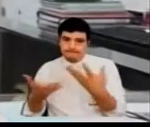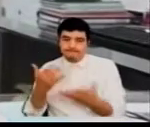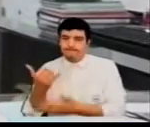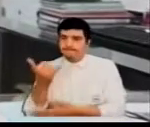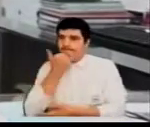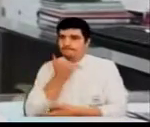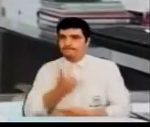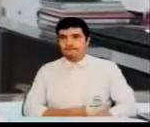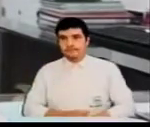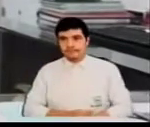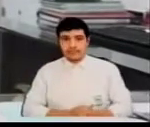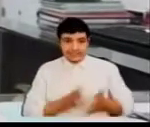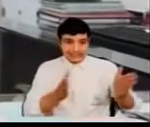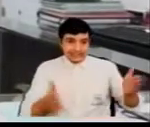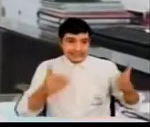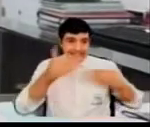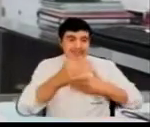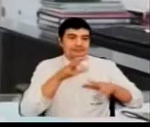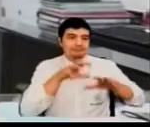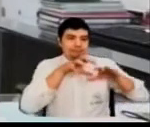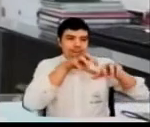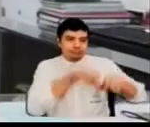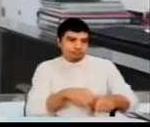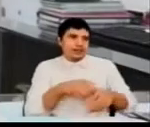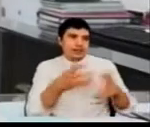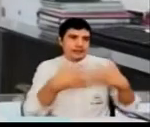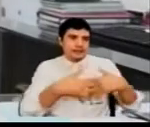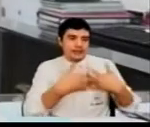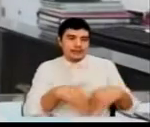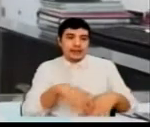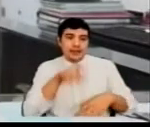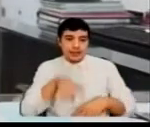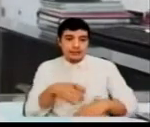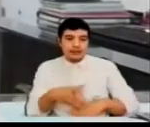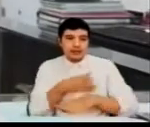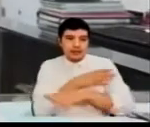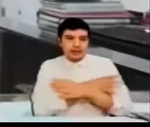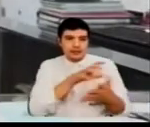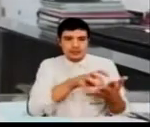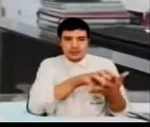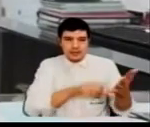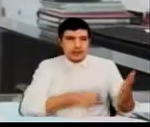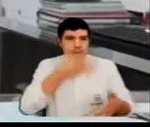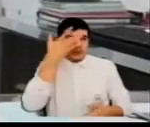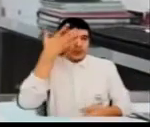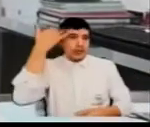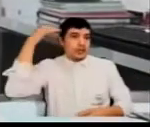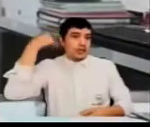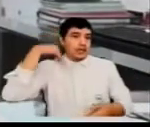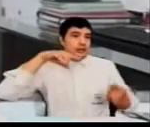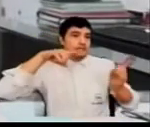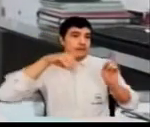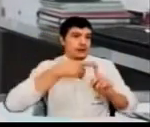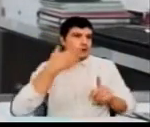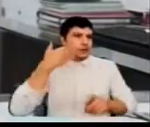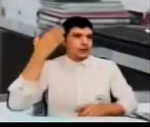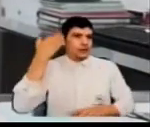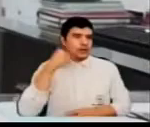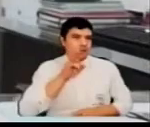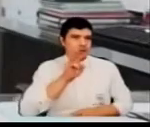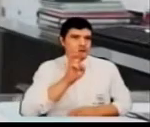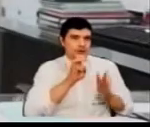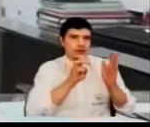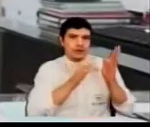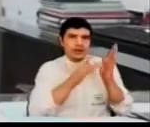abril. Estas no podían ser ya suministradas en virtud del plazo máximo para consumo, además de no corresponder al